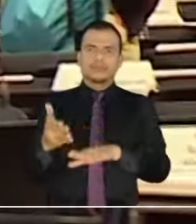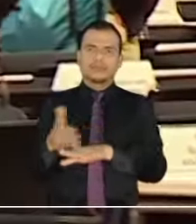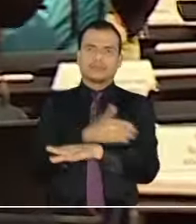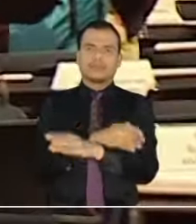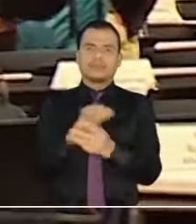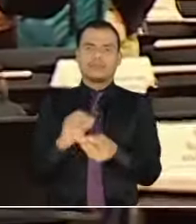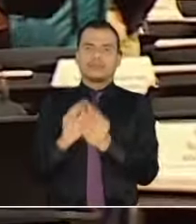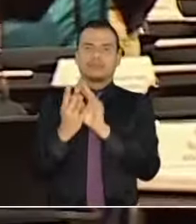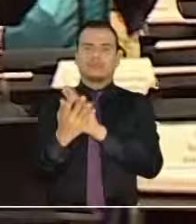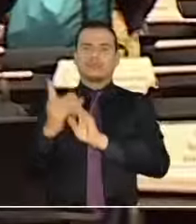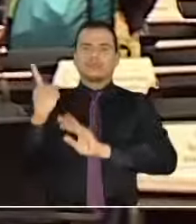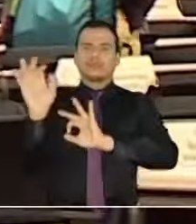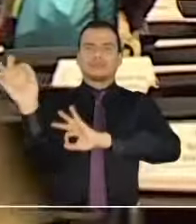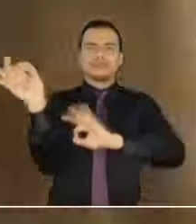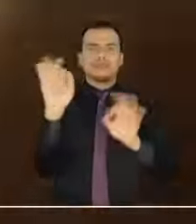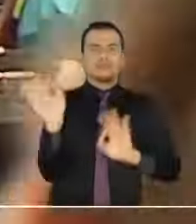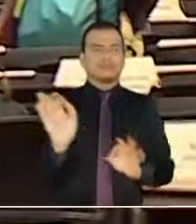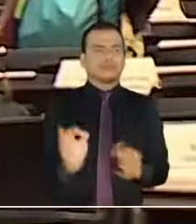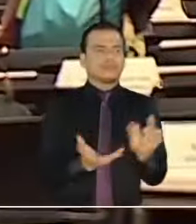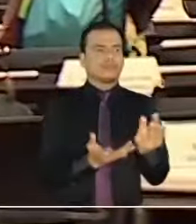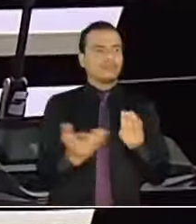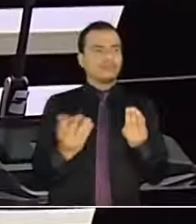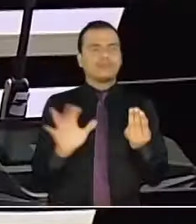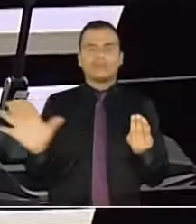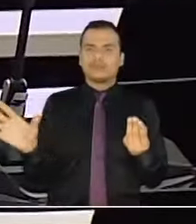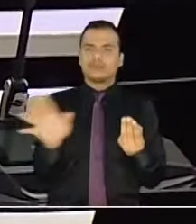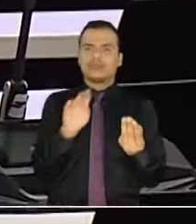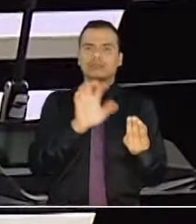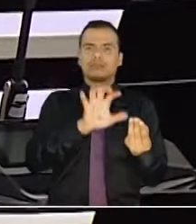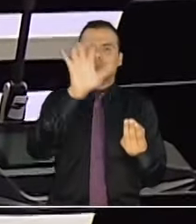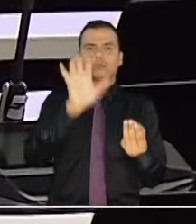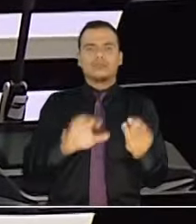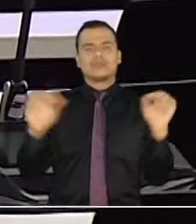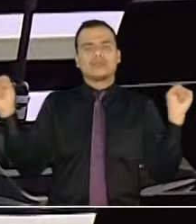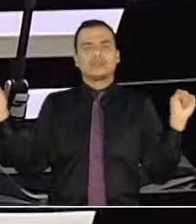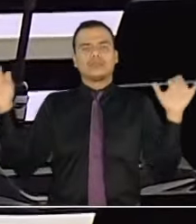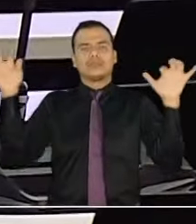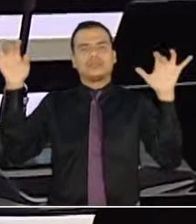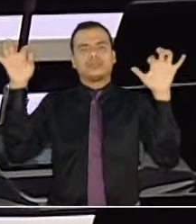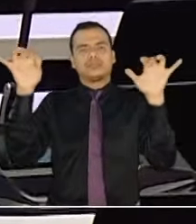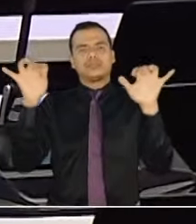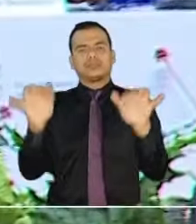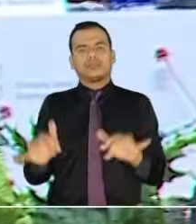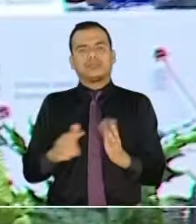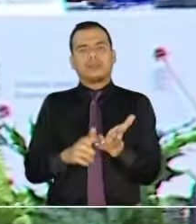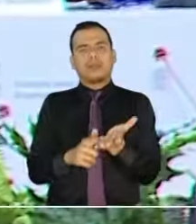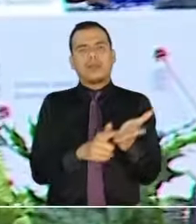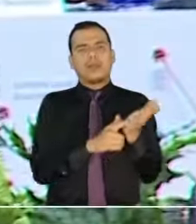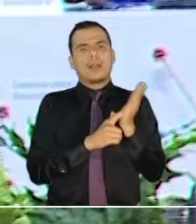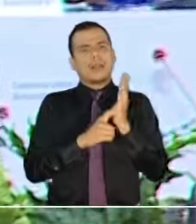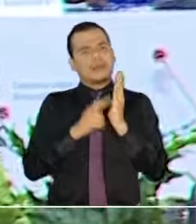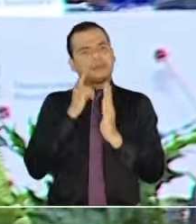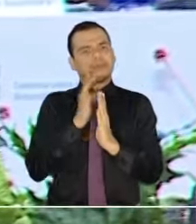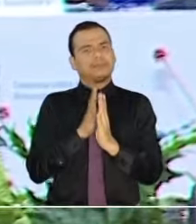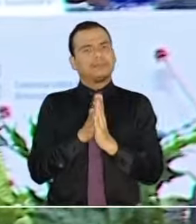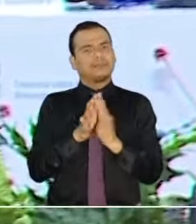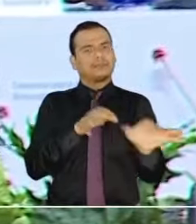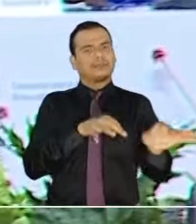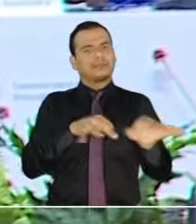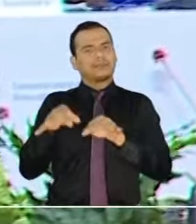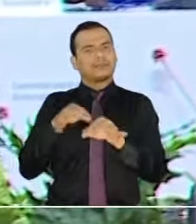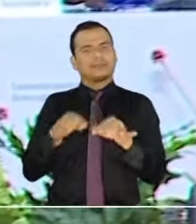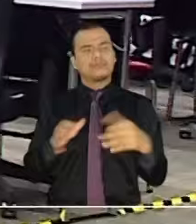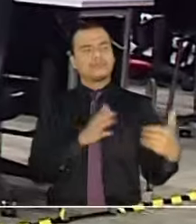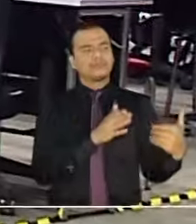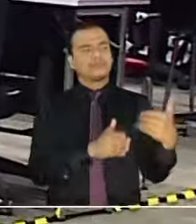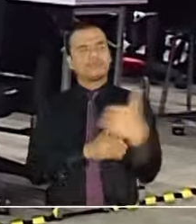todas las delegaciones, a las delegaciones participantes en la COP16 sobre justamente todos los detalles previos a lo que ya será